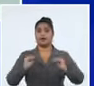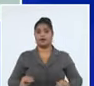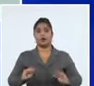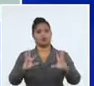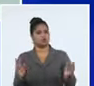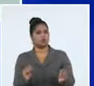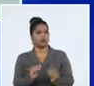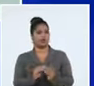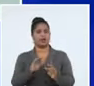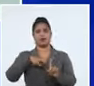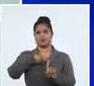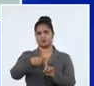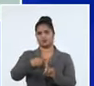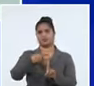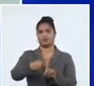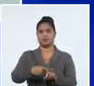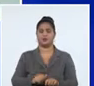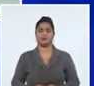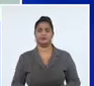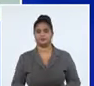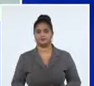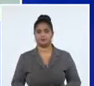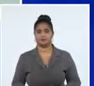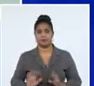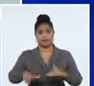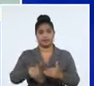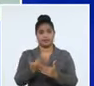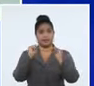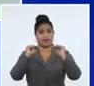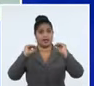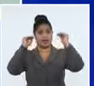sea, alguna cifra, o sea, en el día se diagnostican